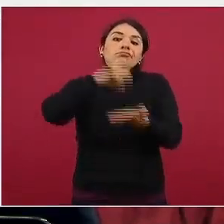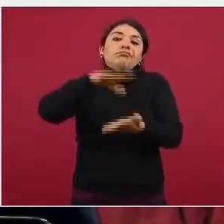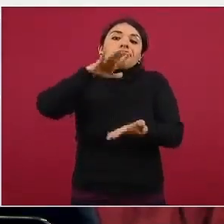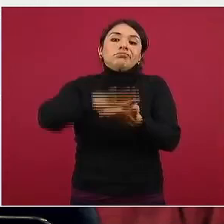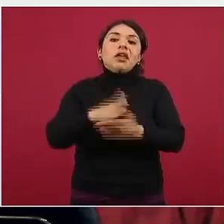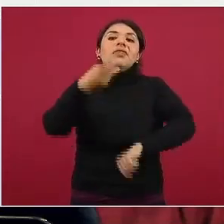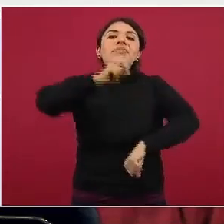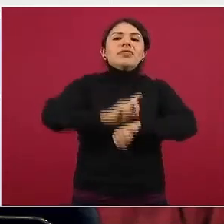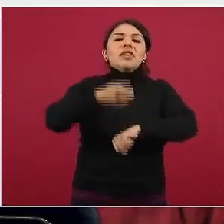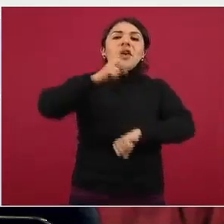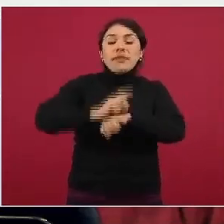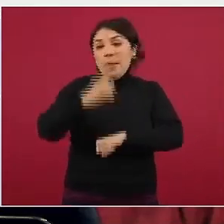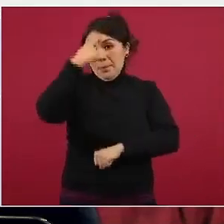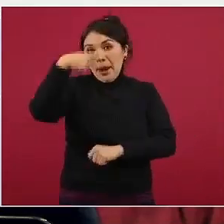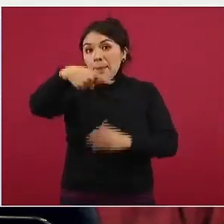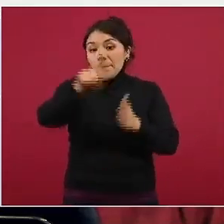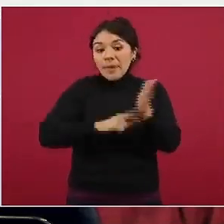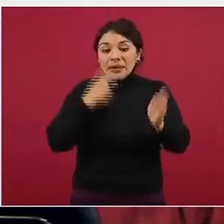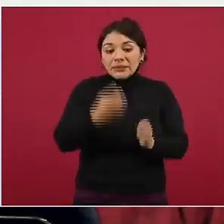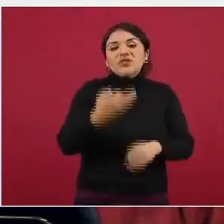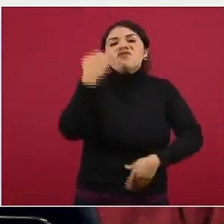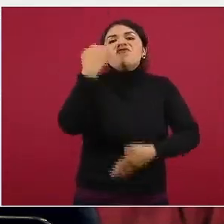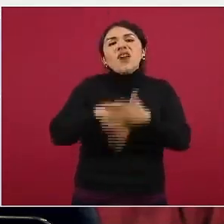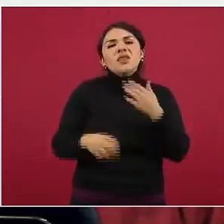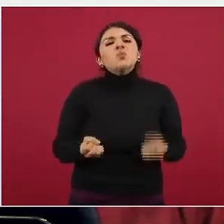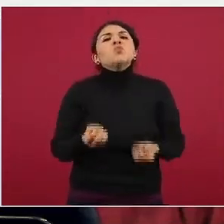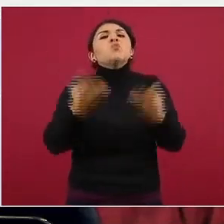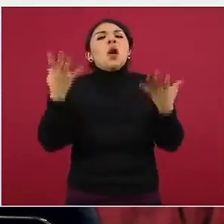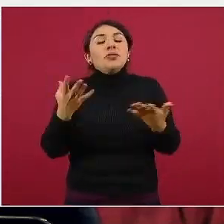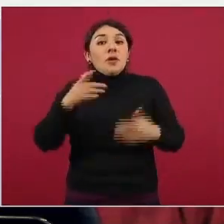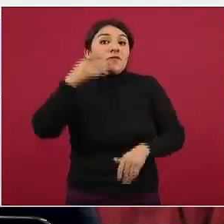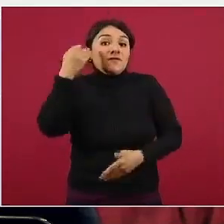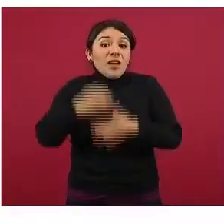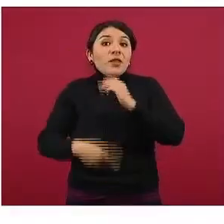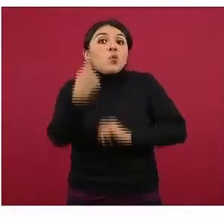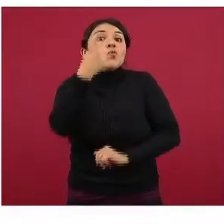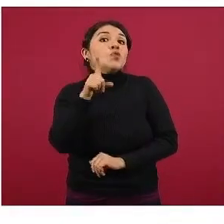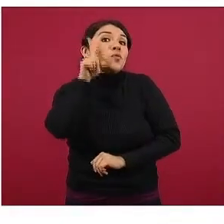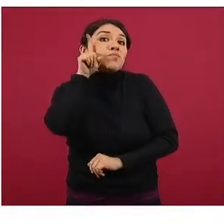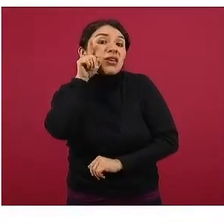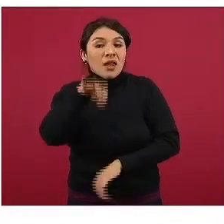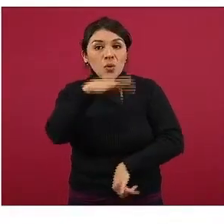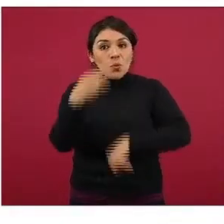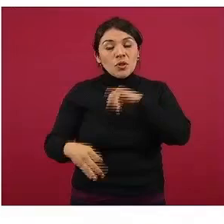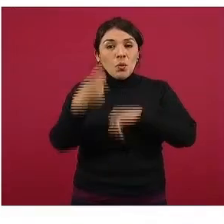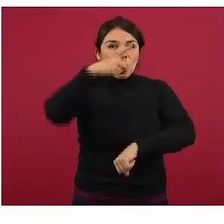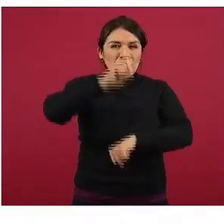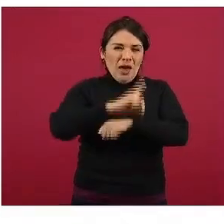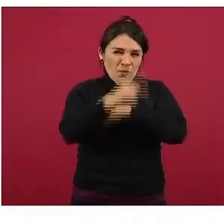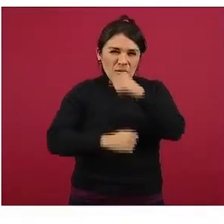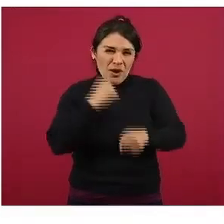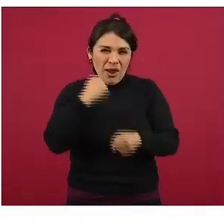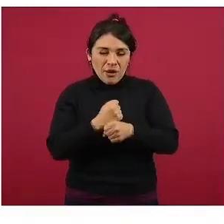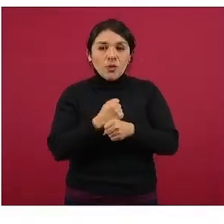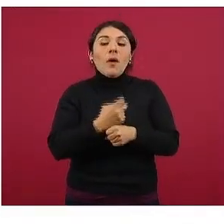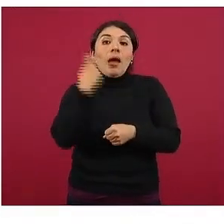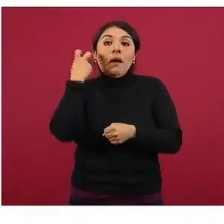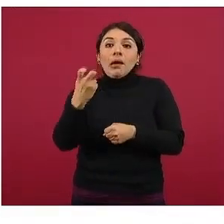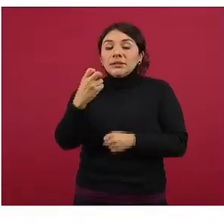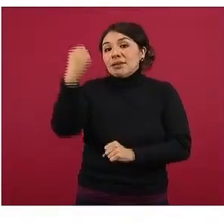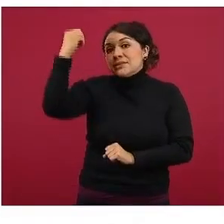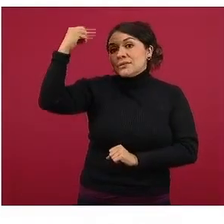los días del mes que faltan, en este caso un solo día de mañana, el último día del año, con